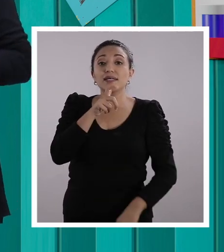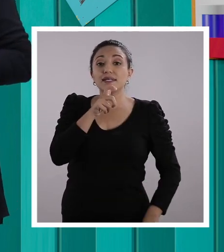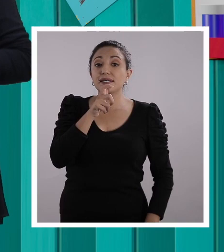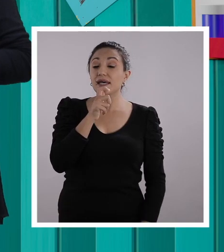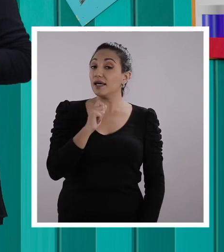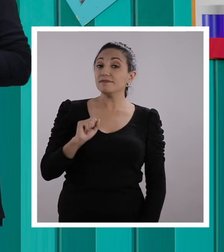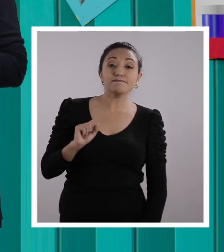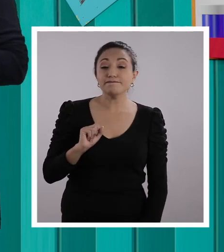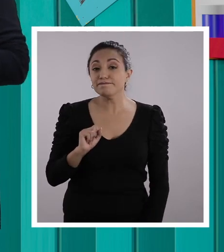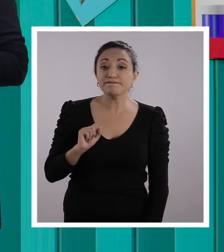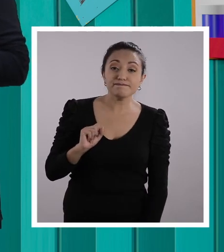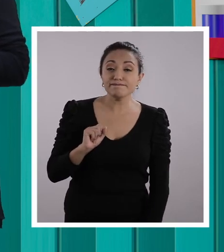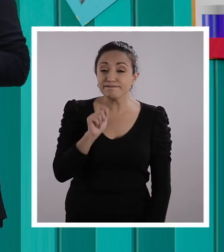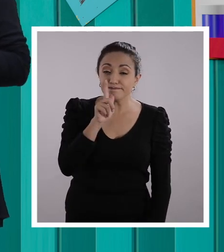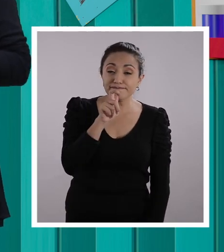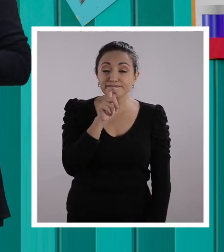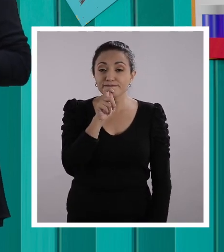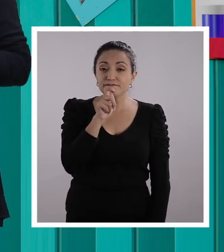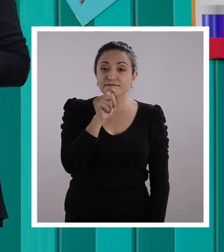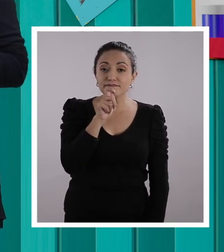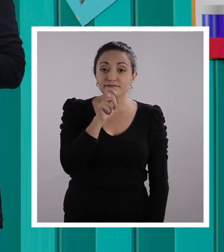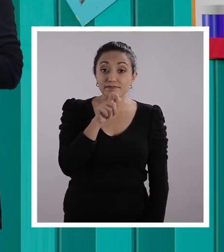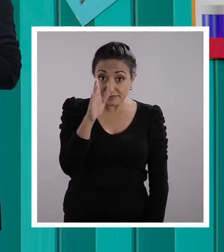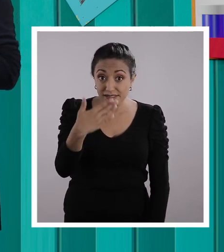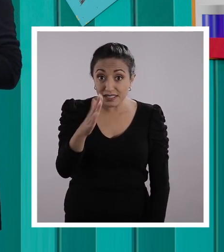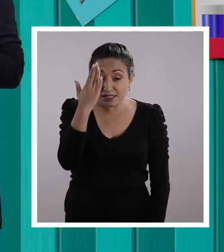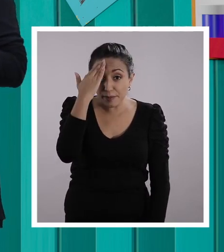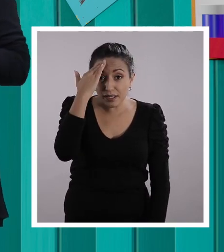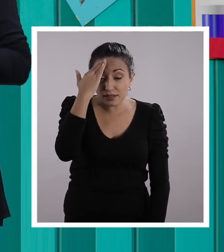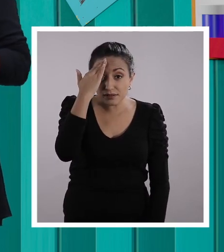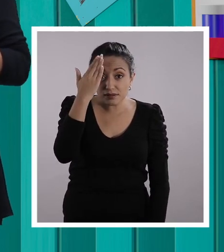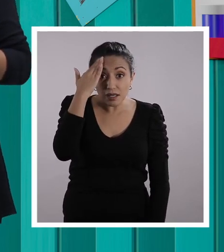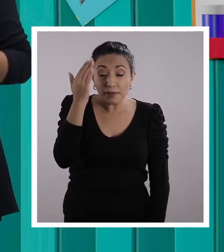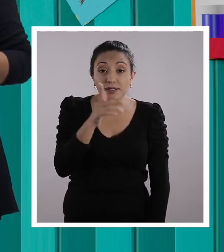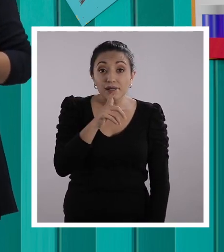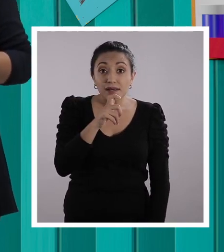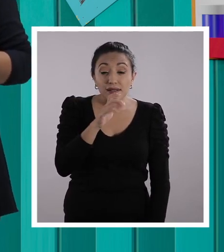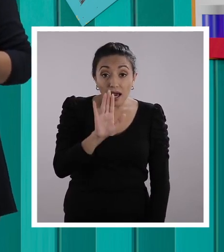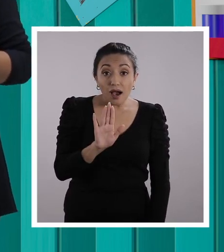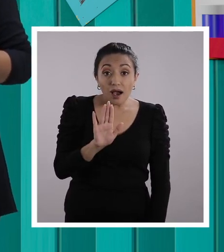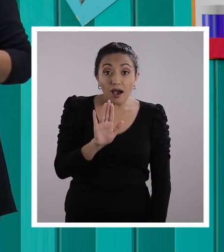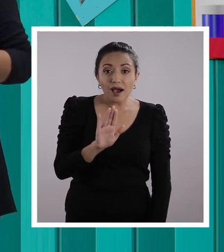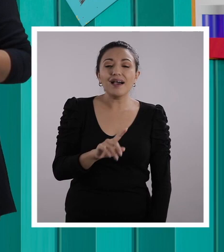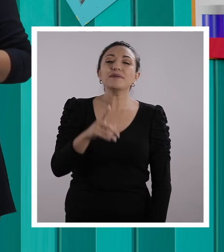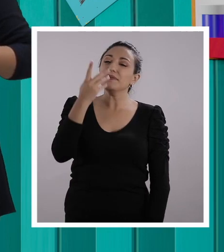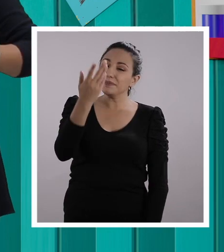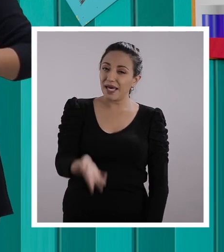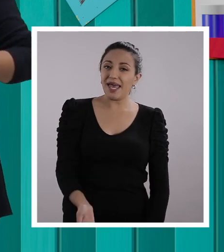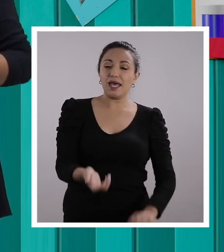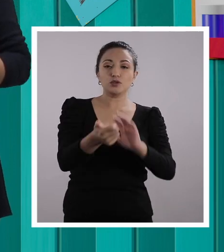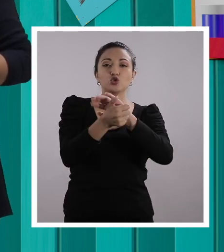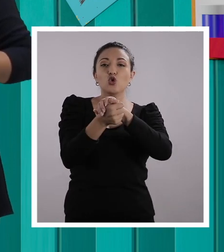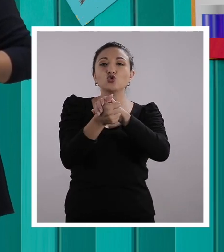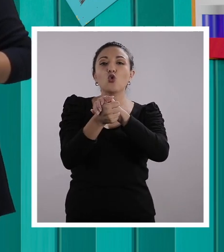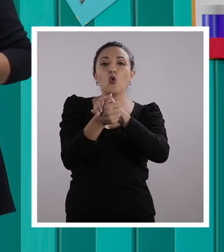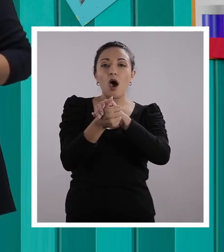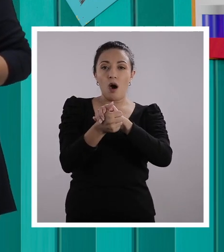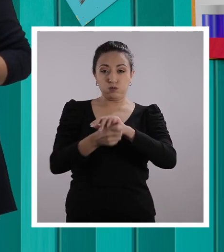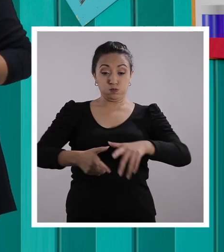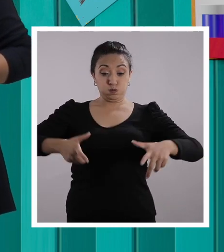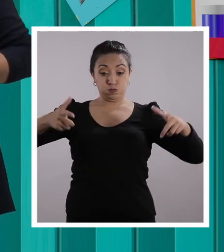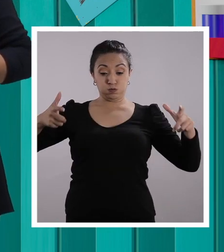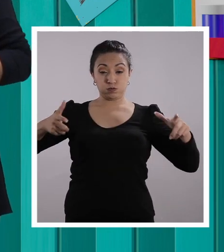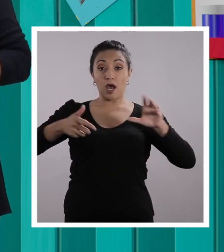de quién estoy hablando a ver a ver a ver a ver el identificaron si la tortuga